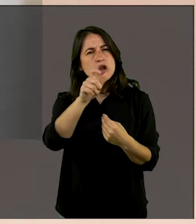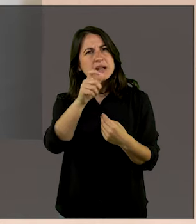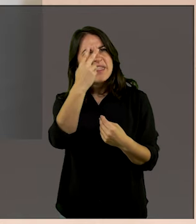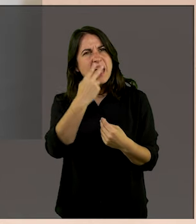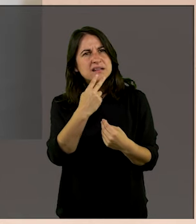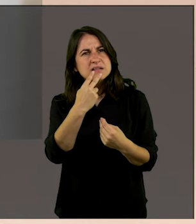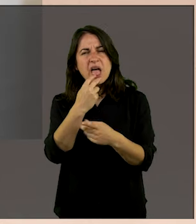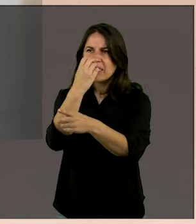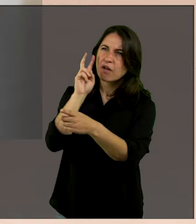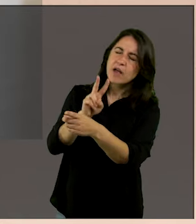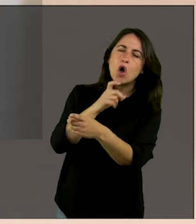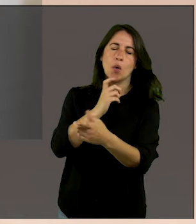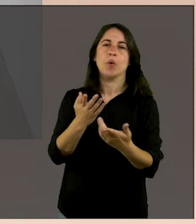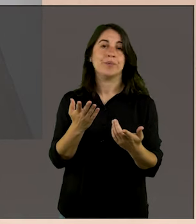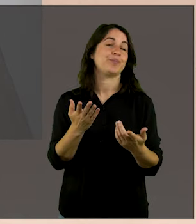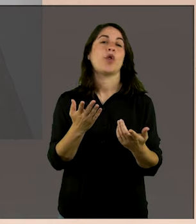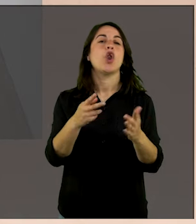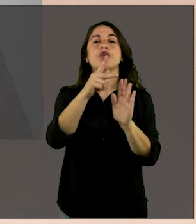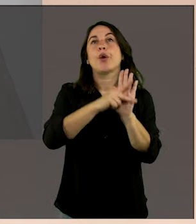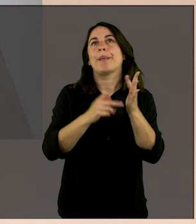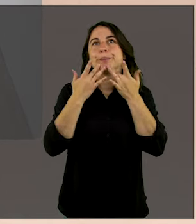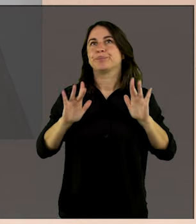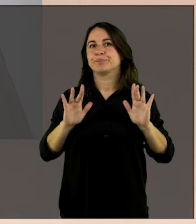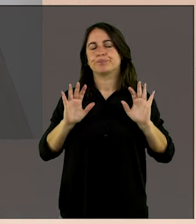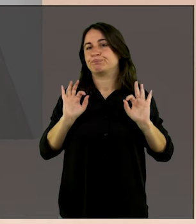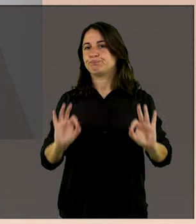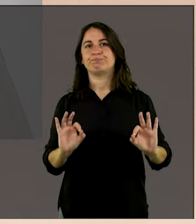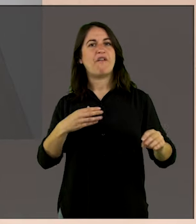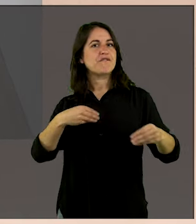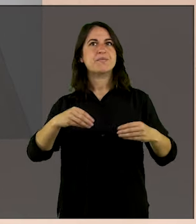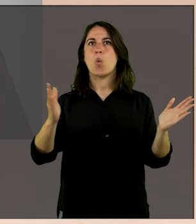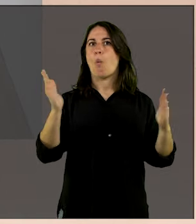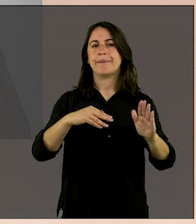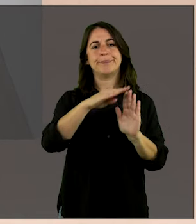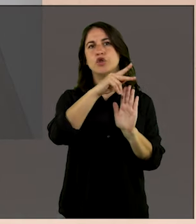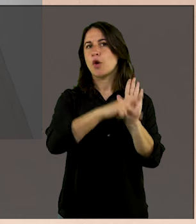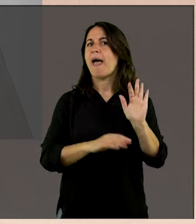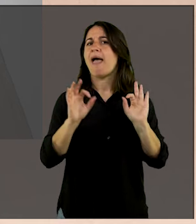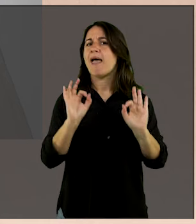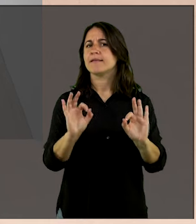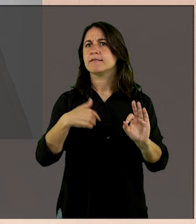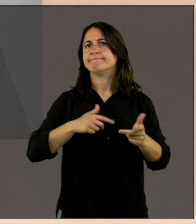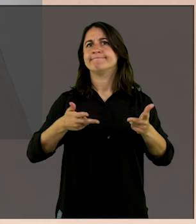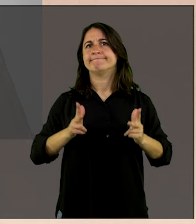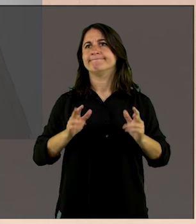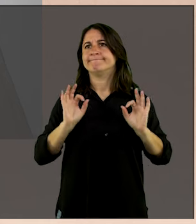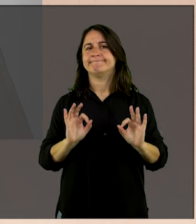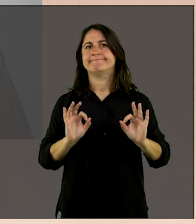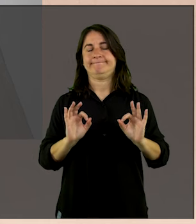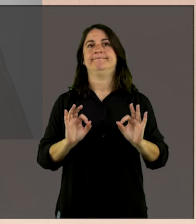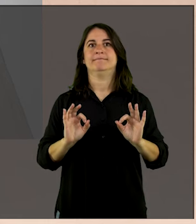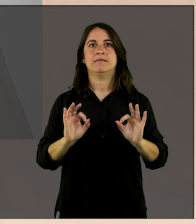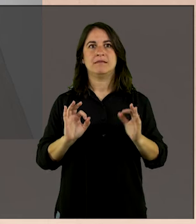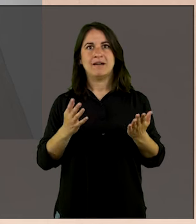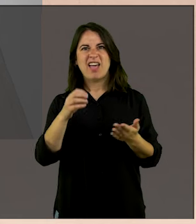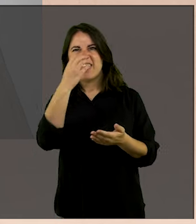circo para las personas ciegas. La norma neutra, una norma rígida que no nos permite movernos